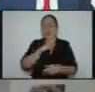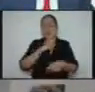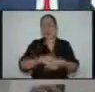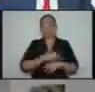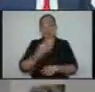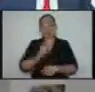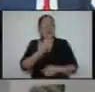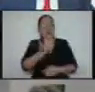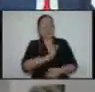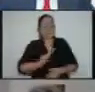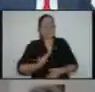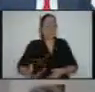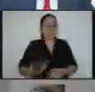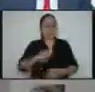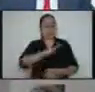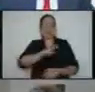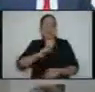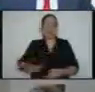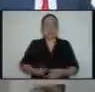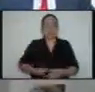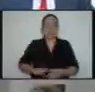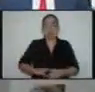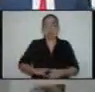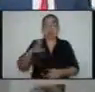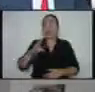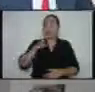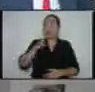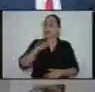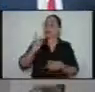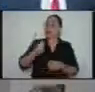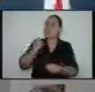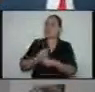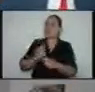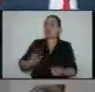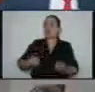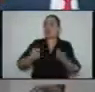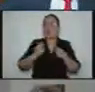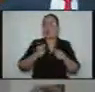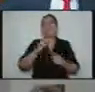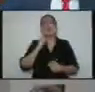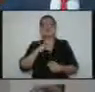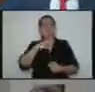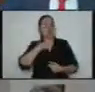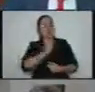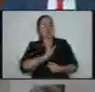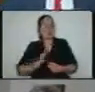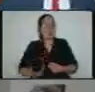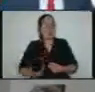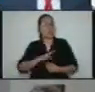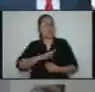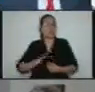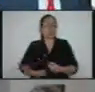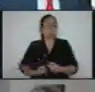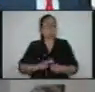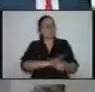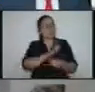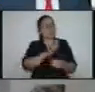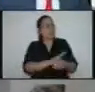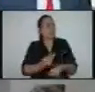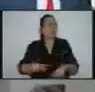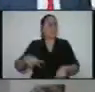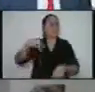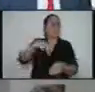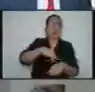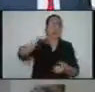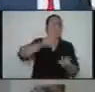presidenta municipal utilizó la oportunidad que, con motivo de su cargo, tuvo para aparecer en la película